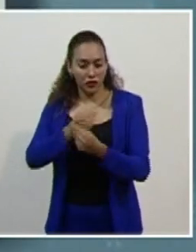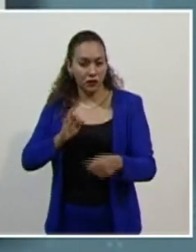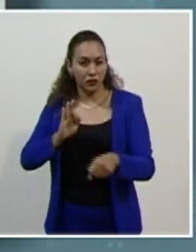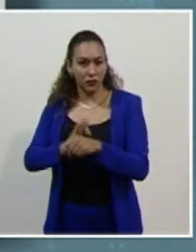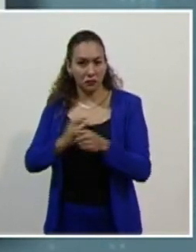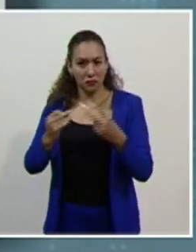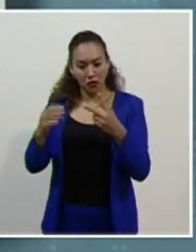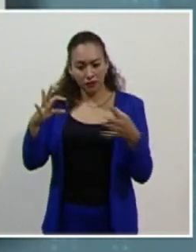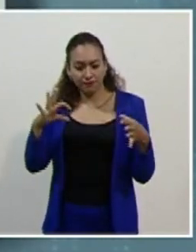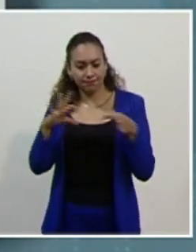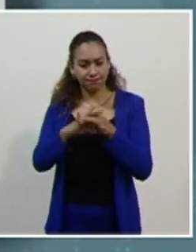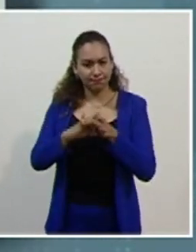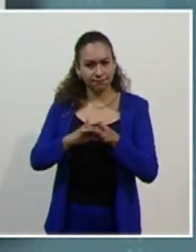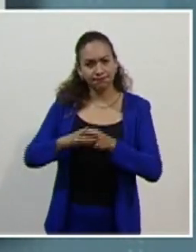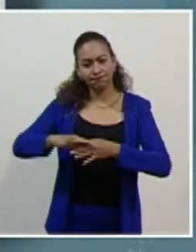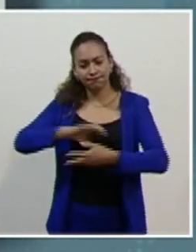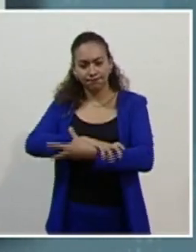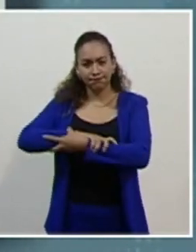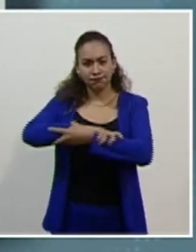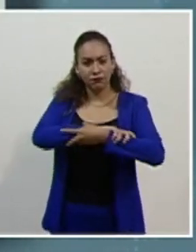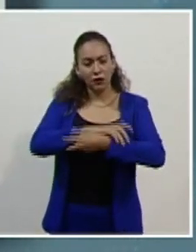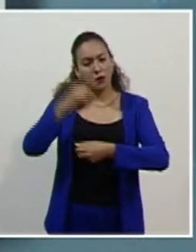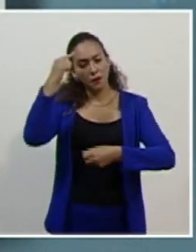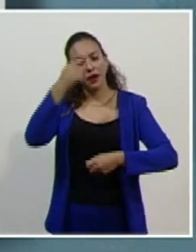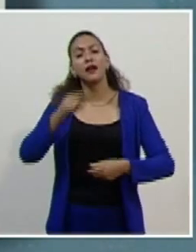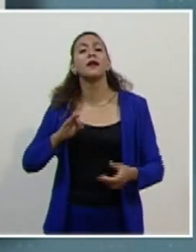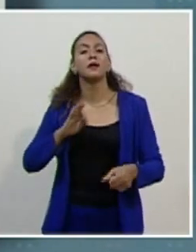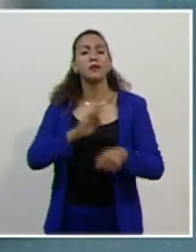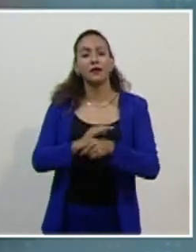establecer alianzas que contribuyan a la protección